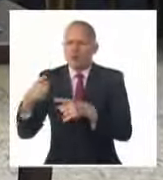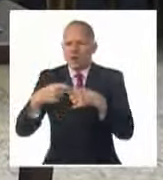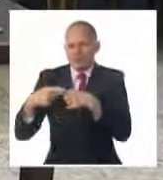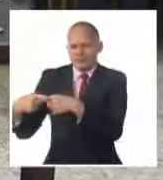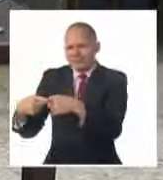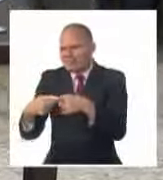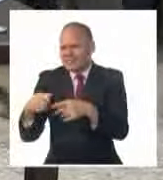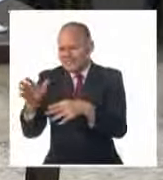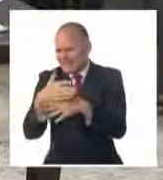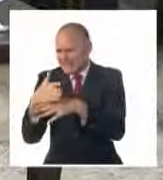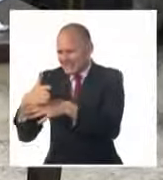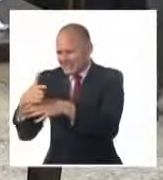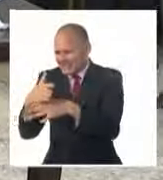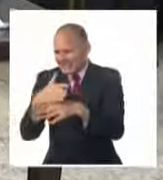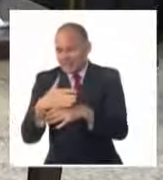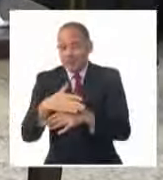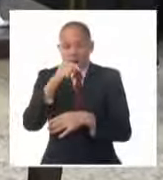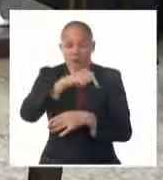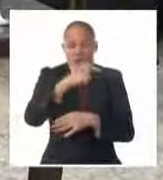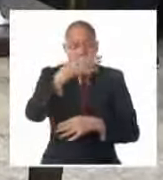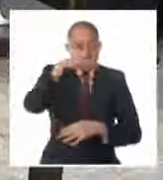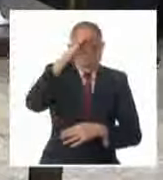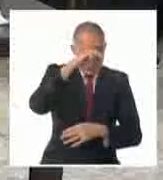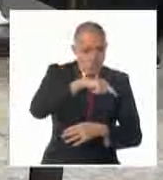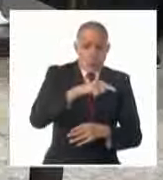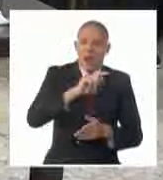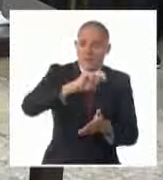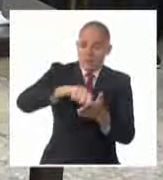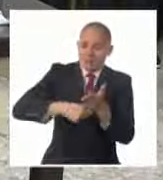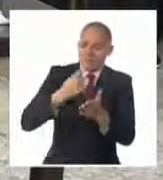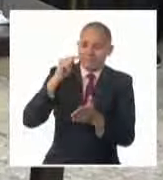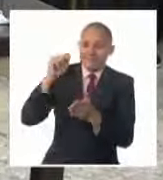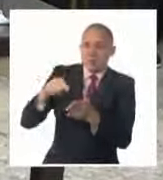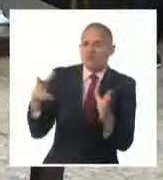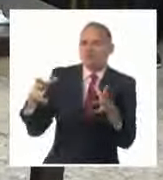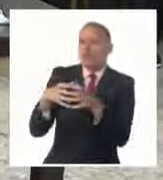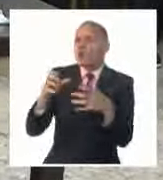organización desde diciembre de 2020. Melvin Joel, Canal Cubano de Noticias.